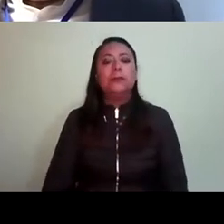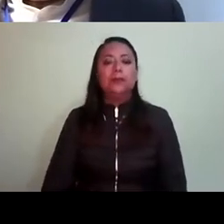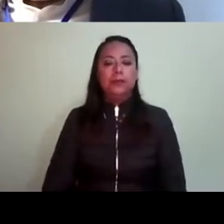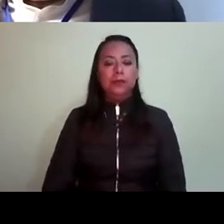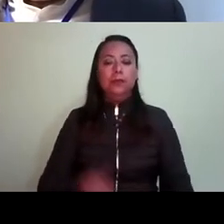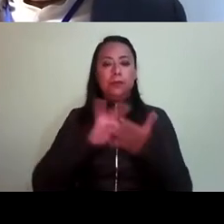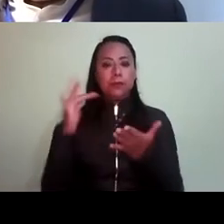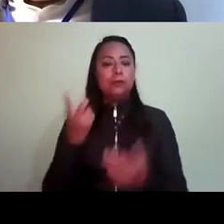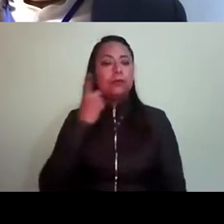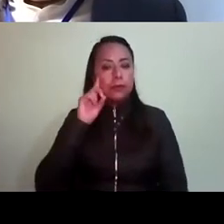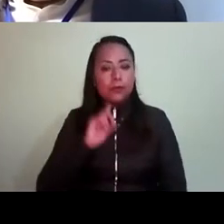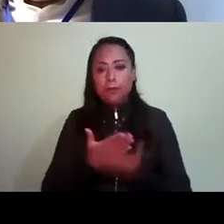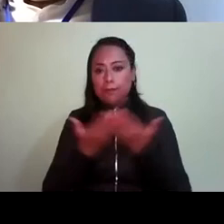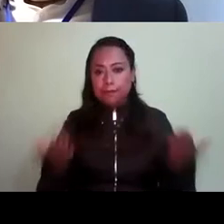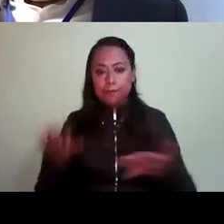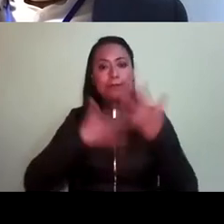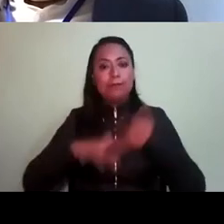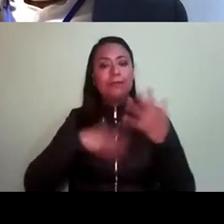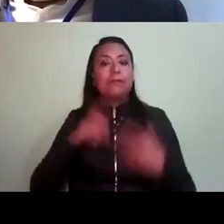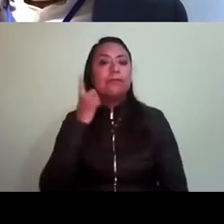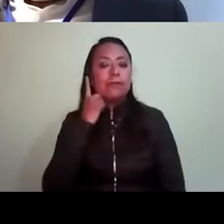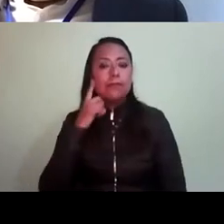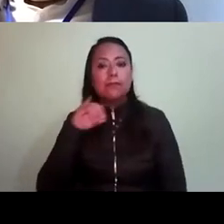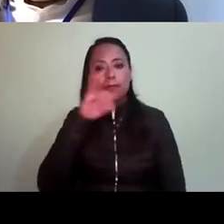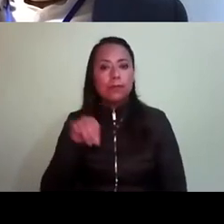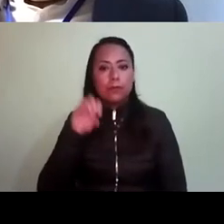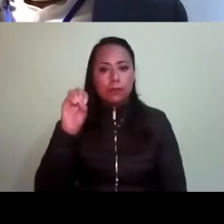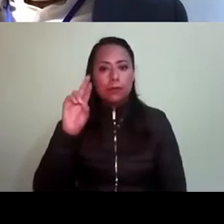Gracias, diputada. Damos el uso de la palabra al diputado Jorge Gavín.